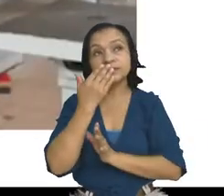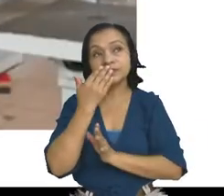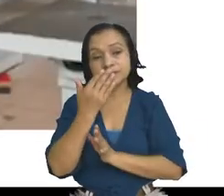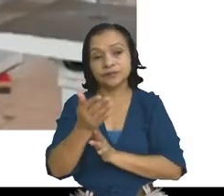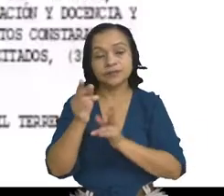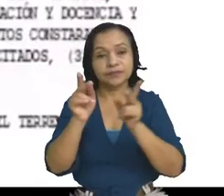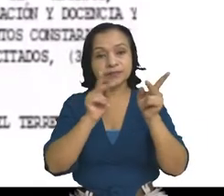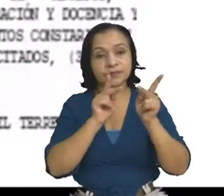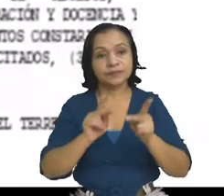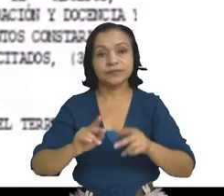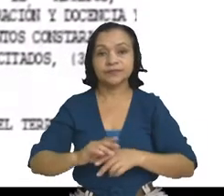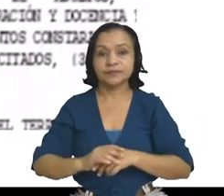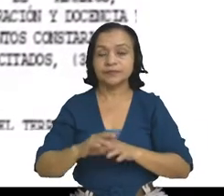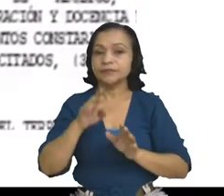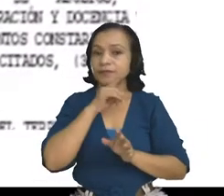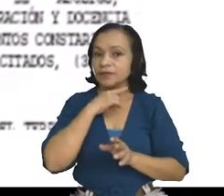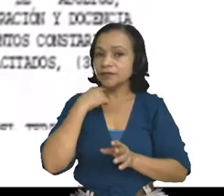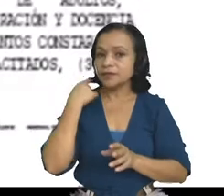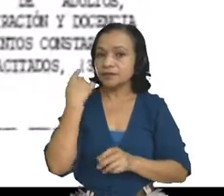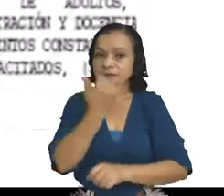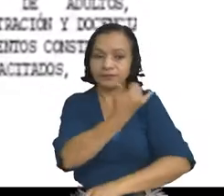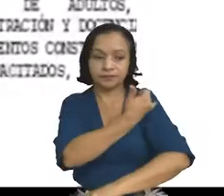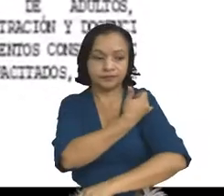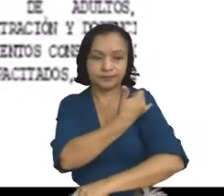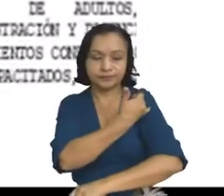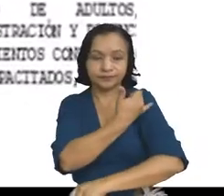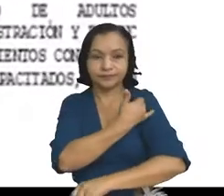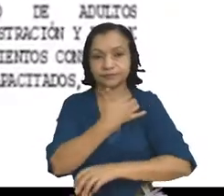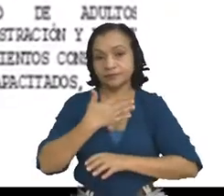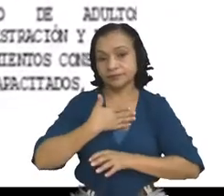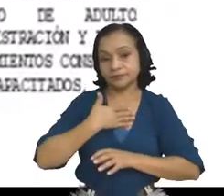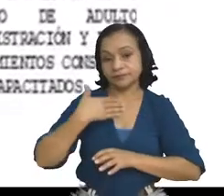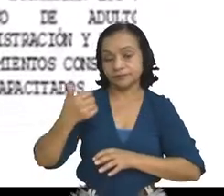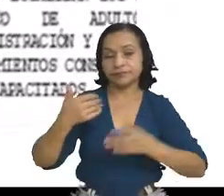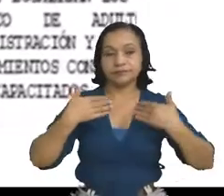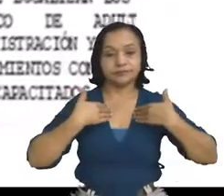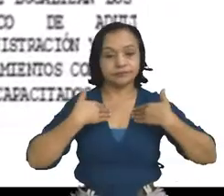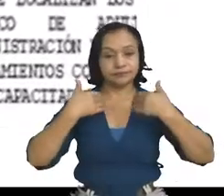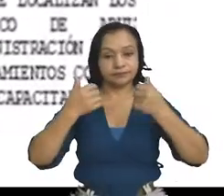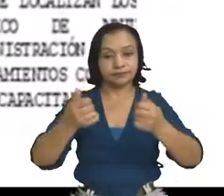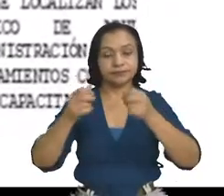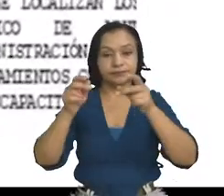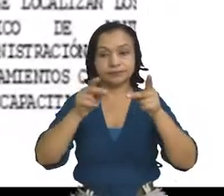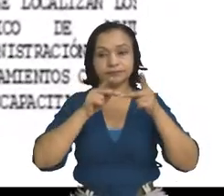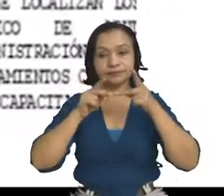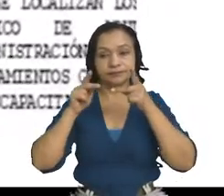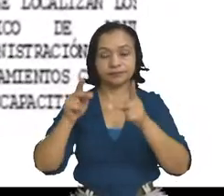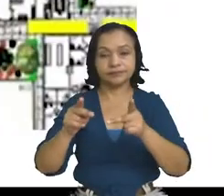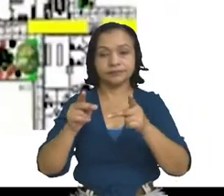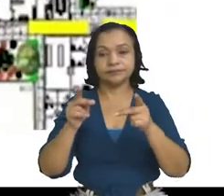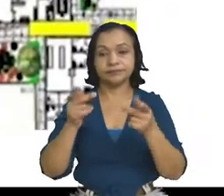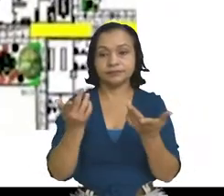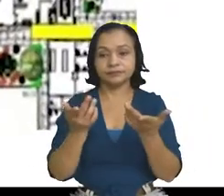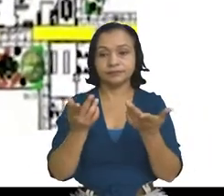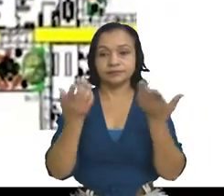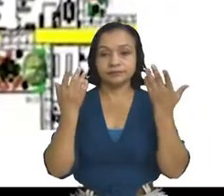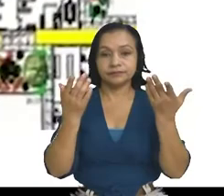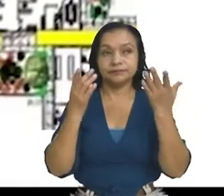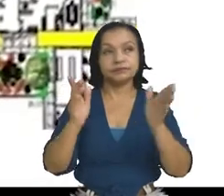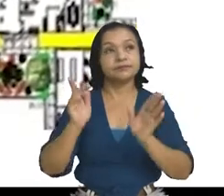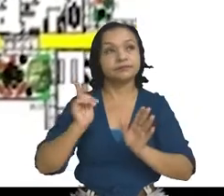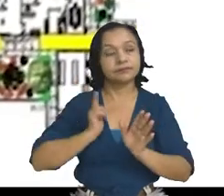estas personas. Realmente con este hospital nosotros esperamos mejorar la salud integral de la población, garantizar las condiciones